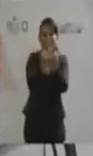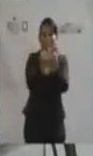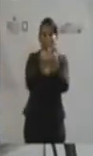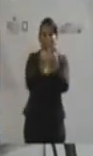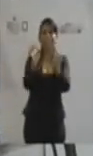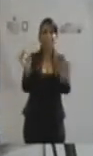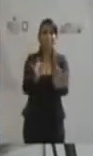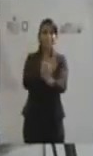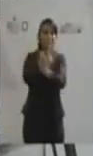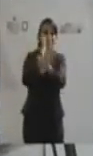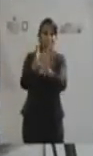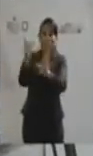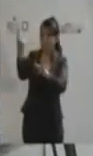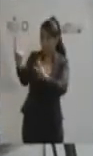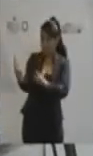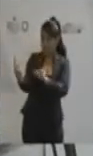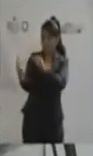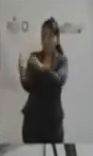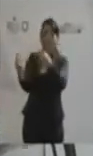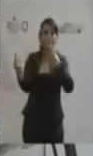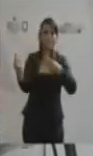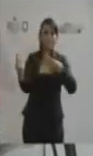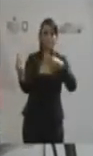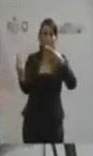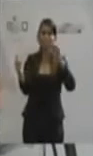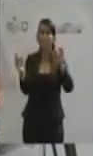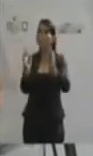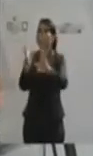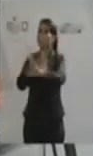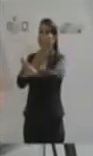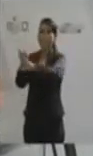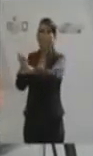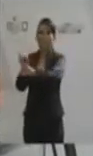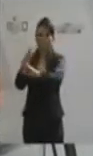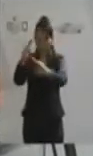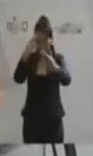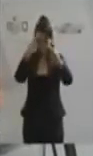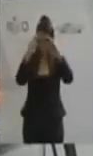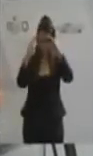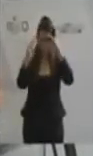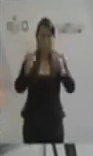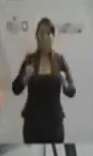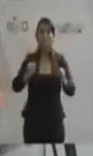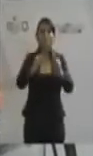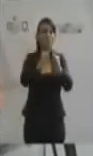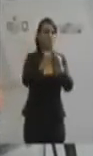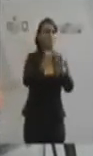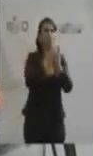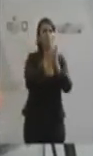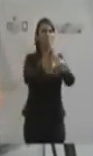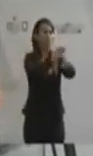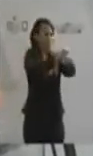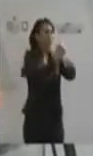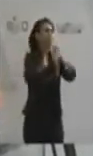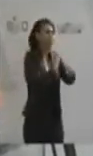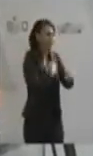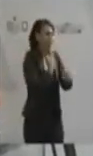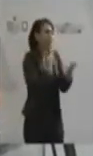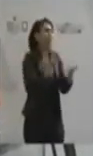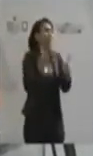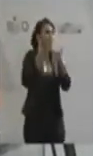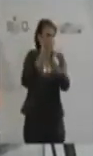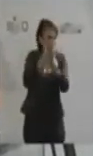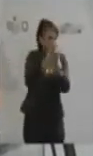de primera instancia piensa en una institución que debiera hacerla que cuando menos lo orientará y lo atendiera pero que